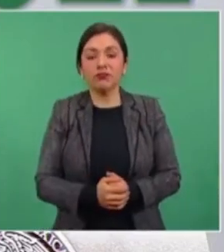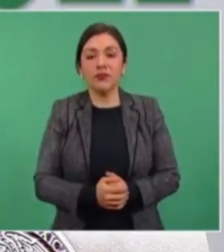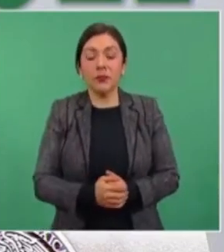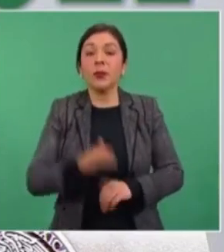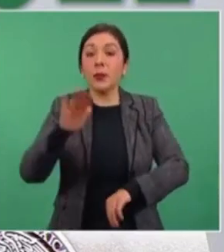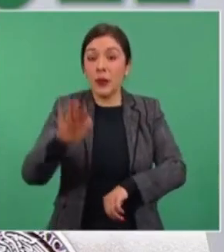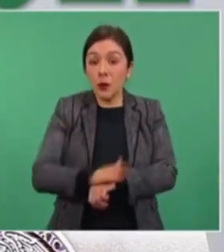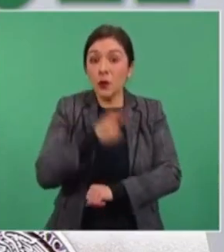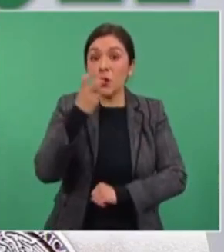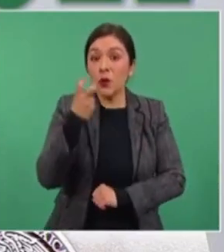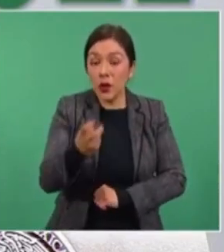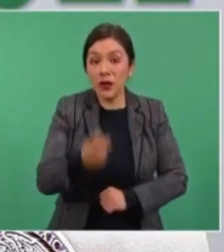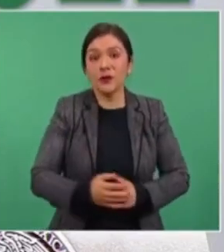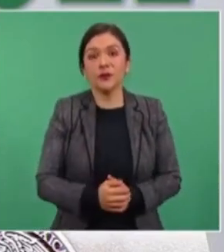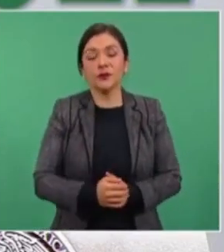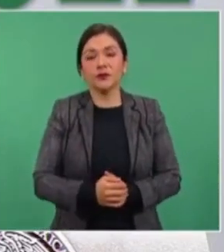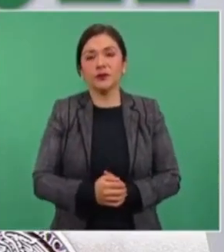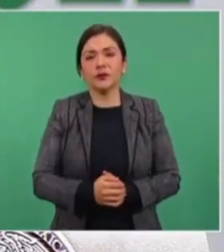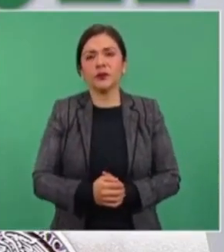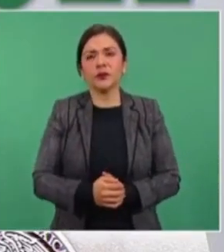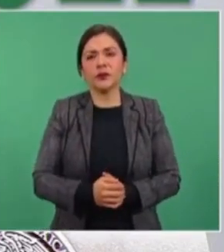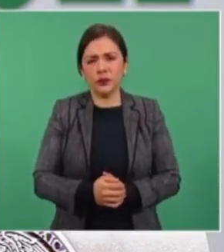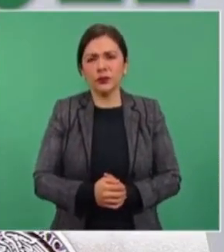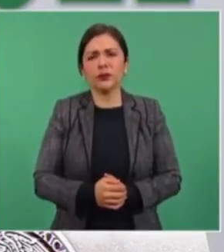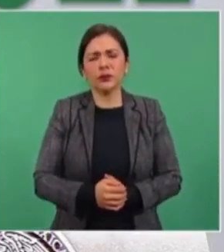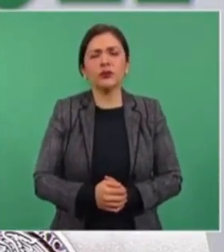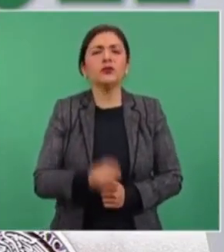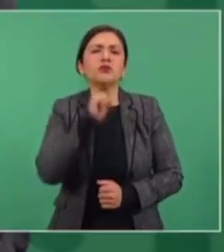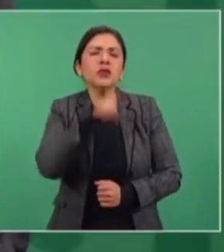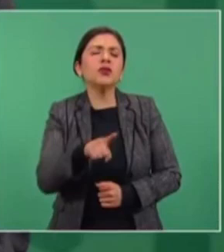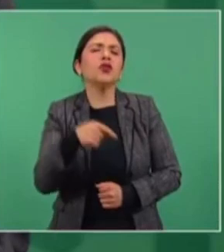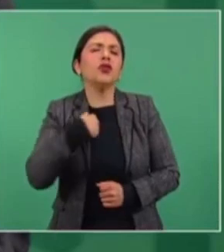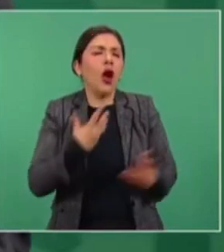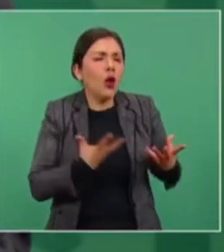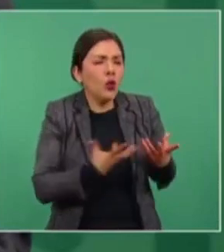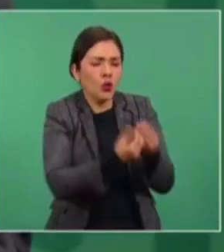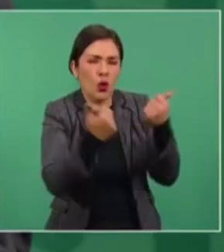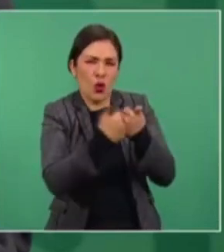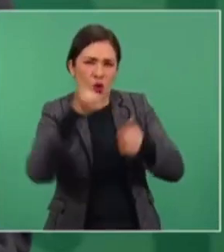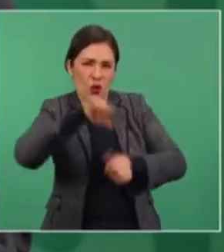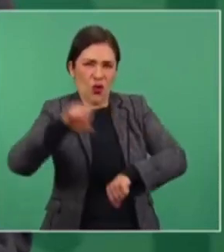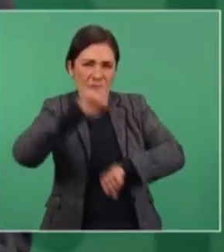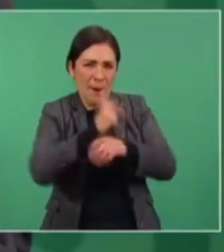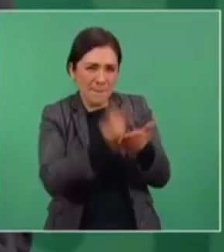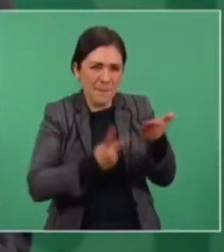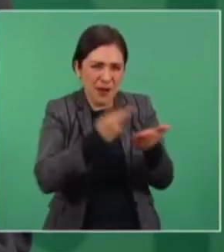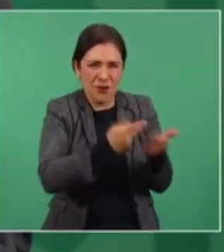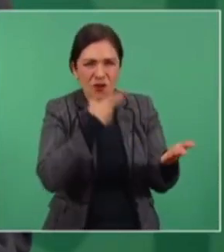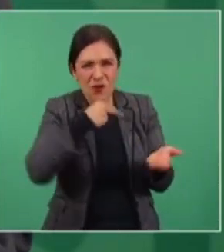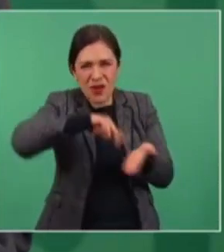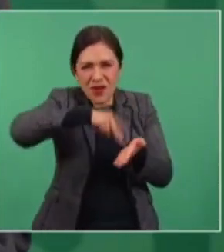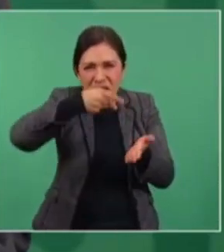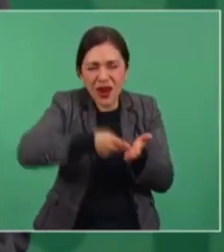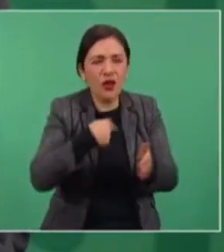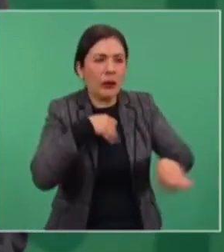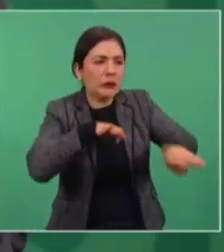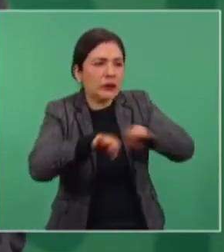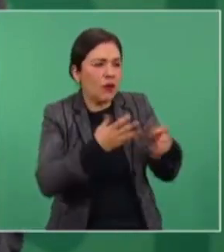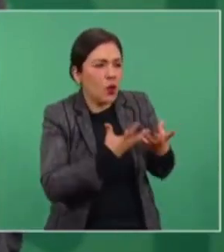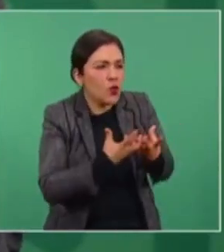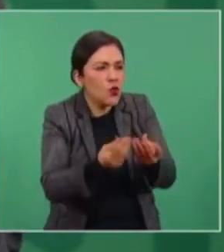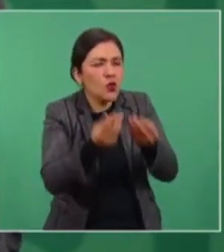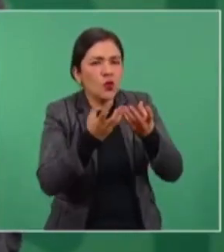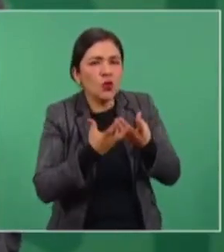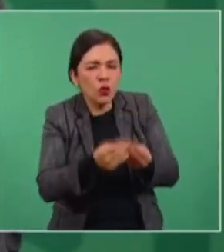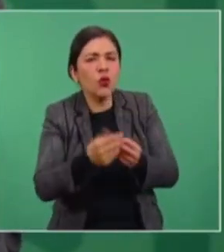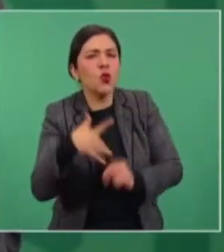eso, quienes hemos recorrido con nuestro homenajeado un tramo del camino con propósitos comunes, Quienes hemos